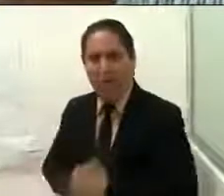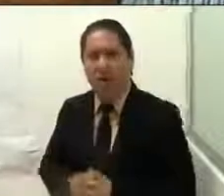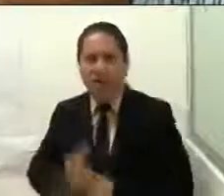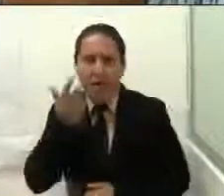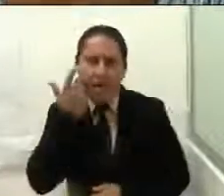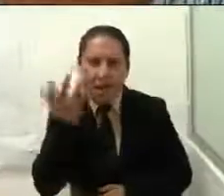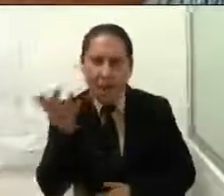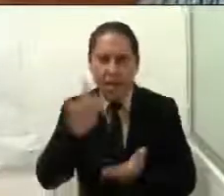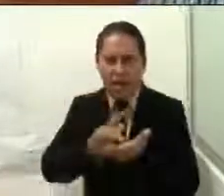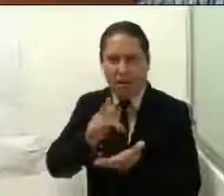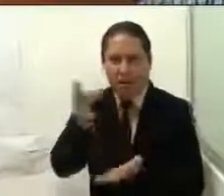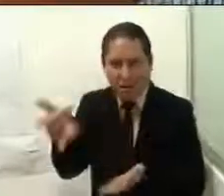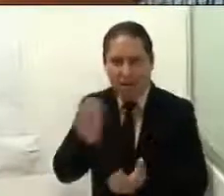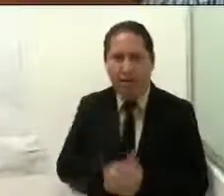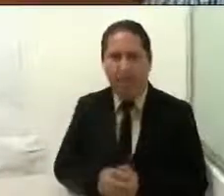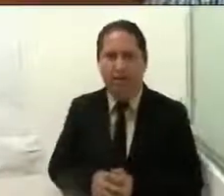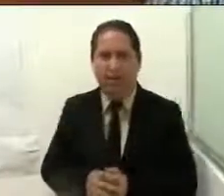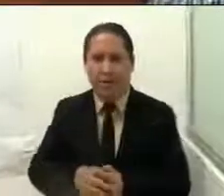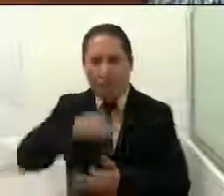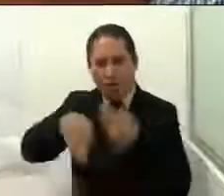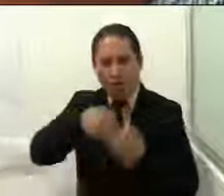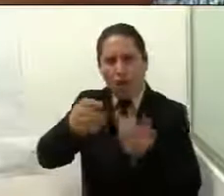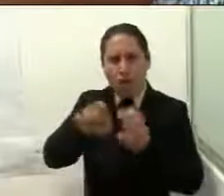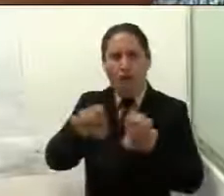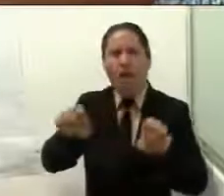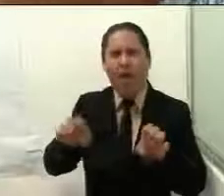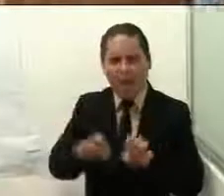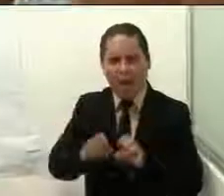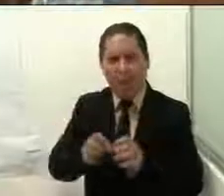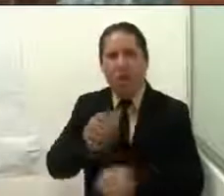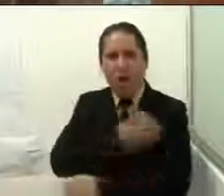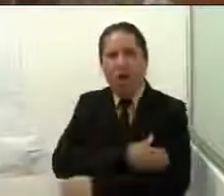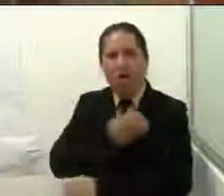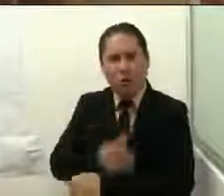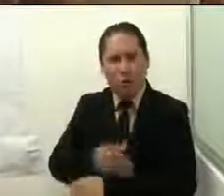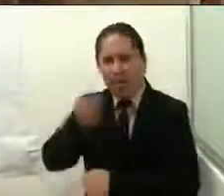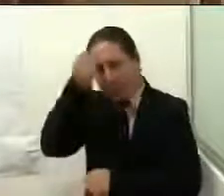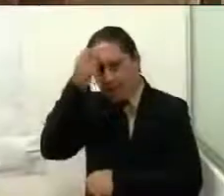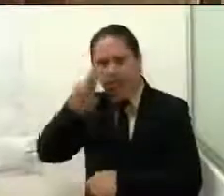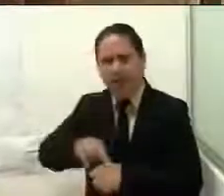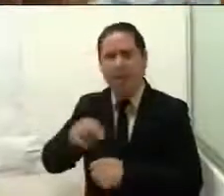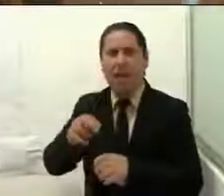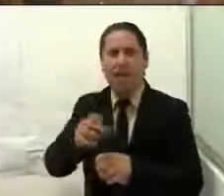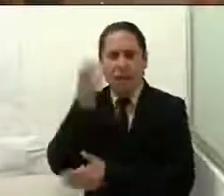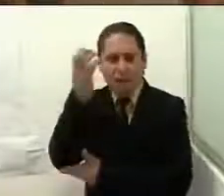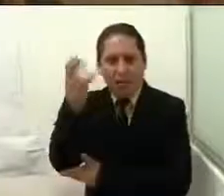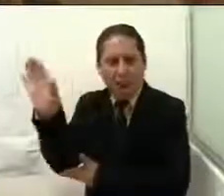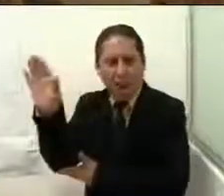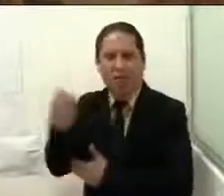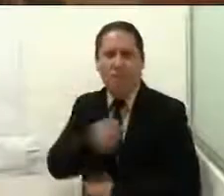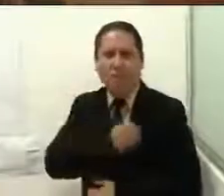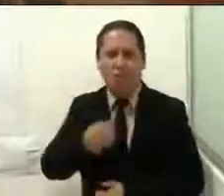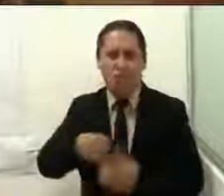agradecer a todo el equipo que colabore en la secretaría del campo por el esfuerzo por el compromiso que